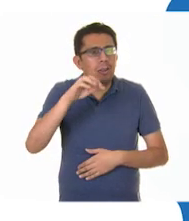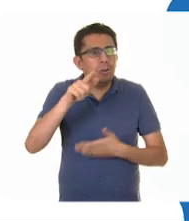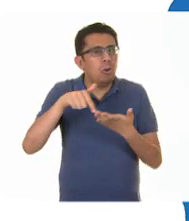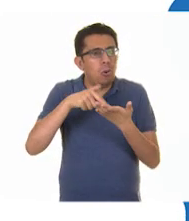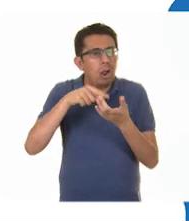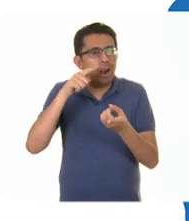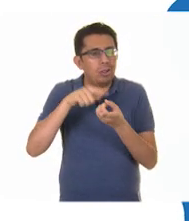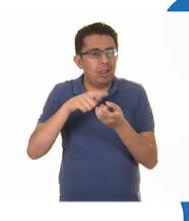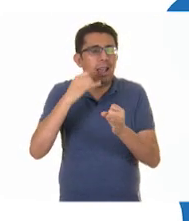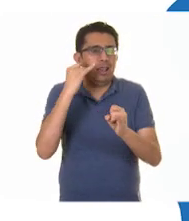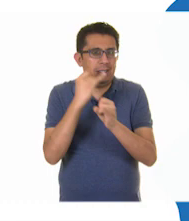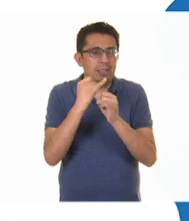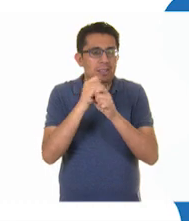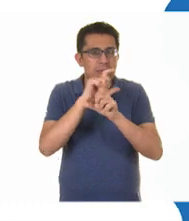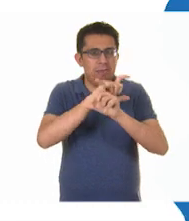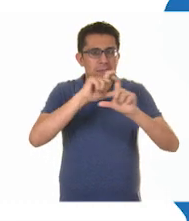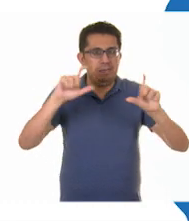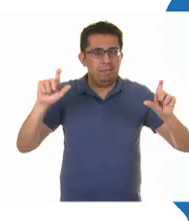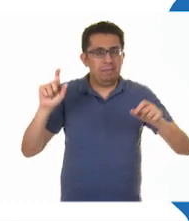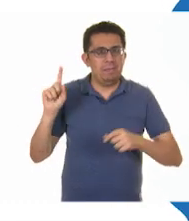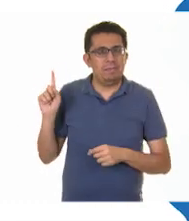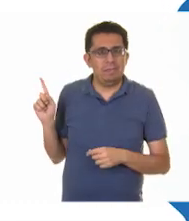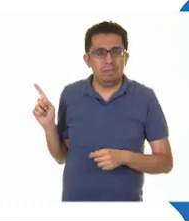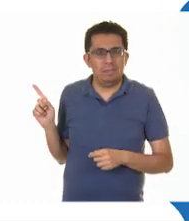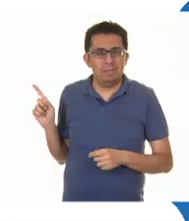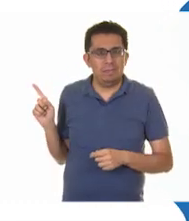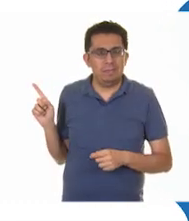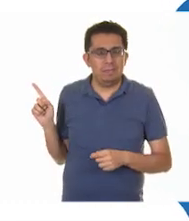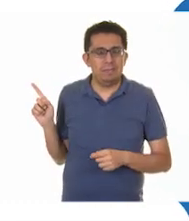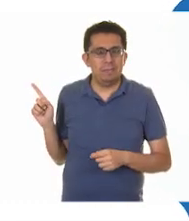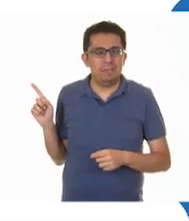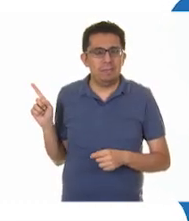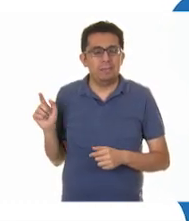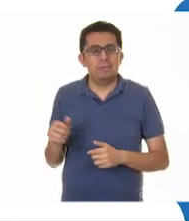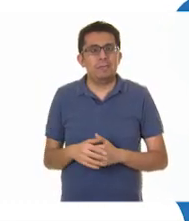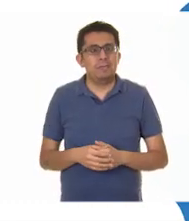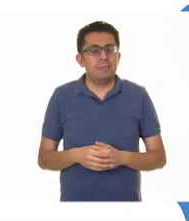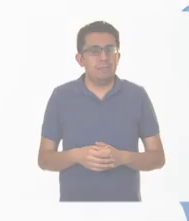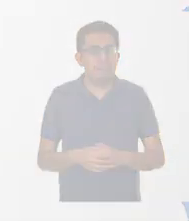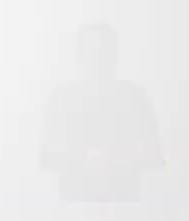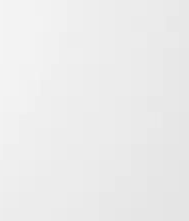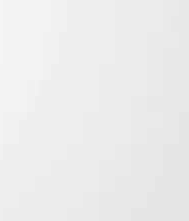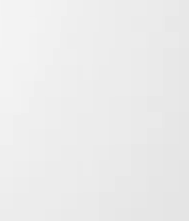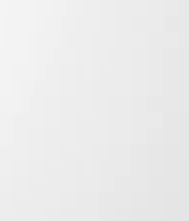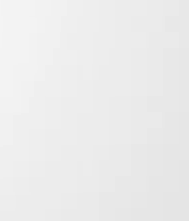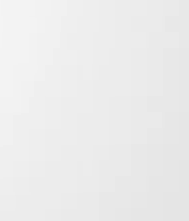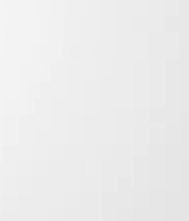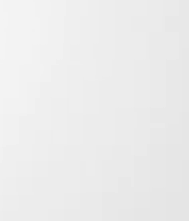siguiente liga: aprendeencasa.cep.gov.mx.